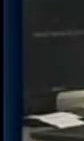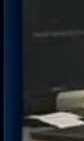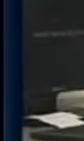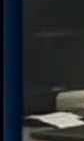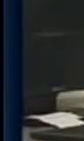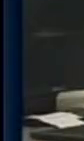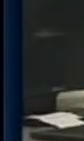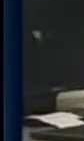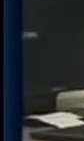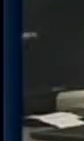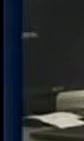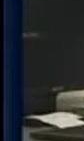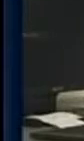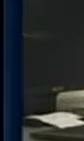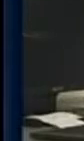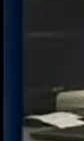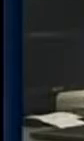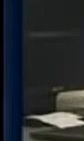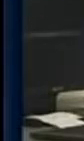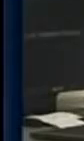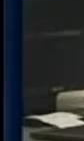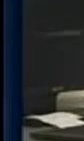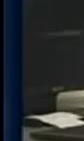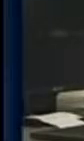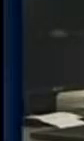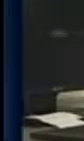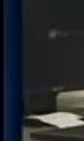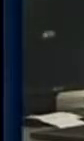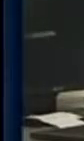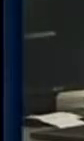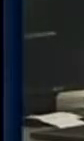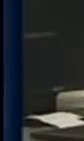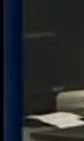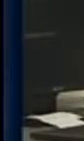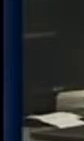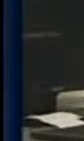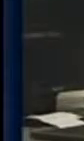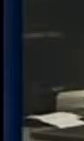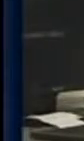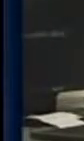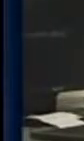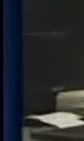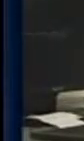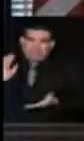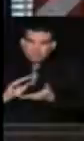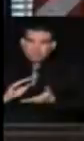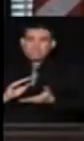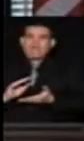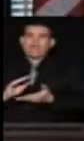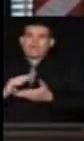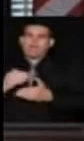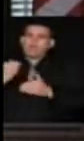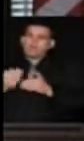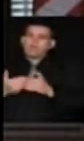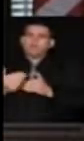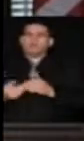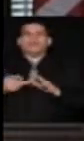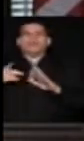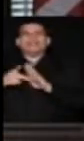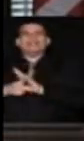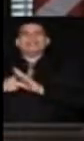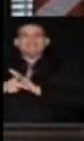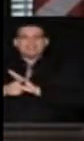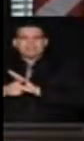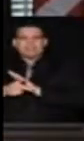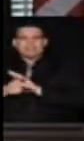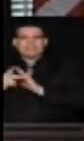el deseo de Eduardo Ferrer de renunciar al cargo. Irónicamente, el anuncio le robó la atención al mensaje que el gobernador Alejandro